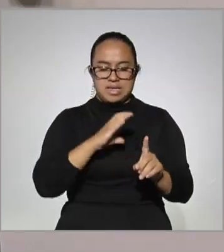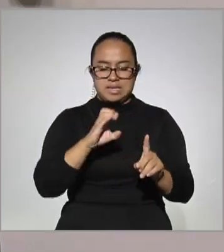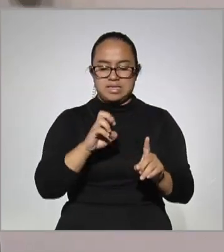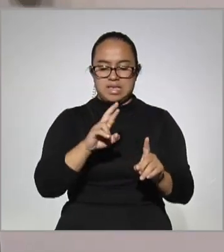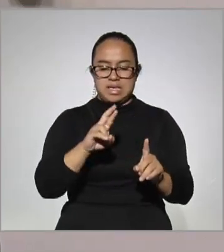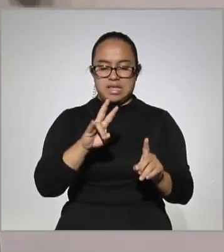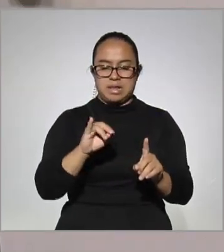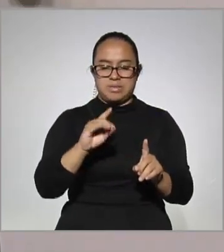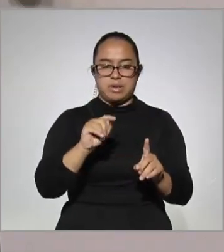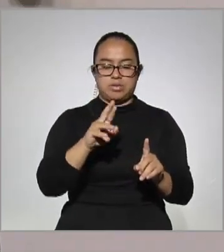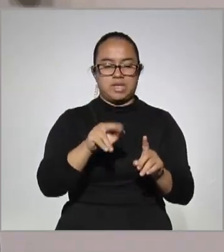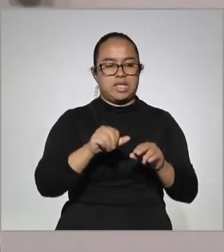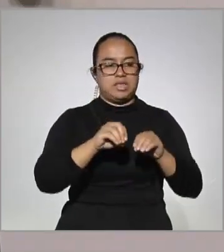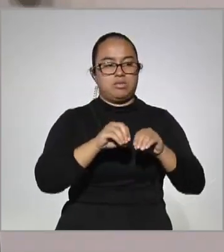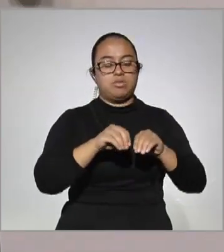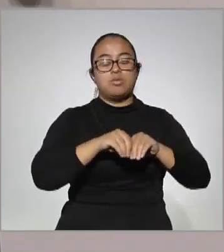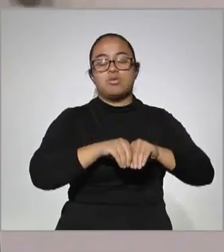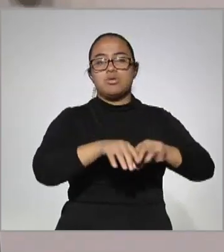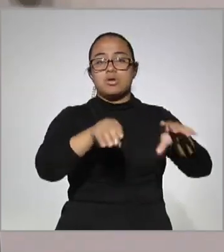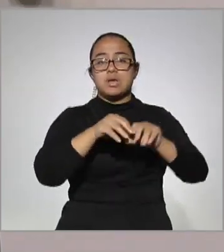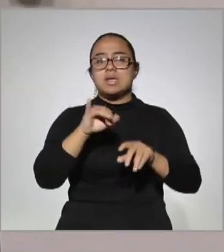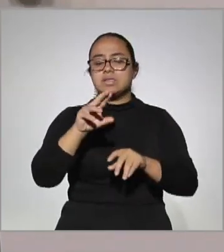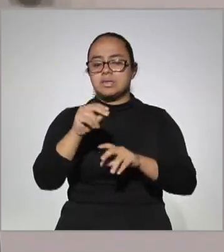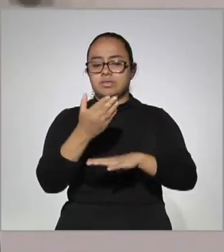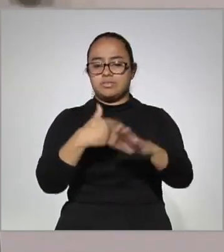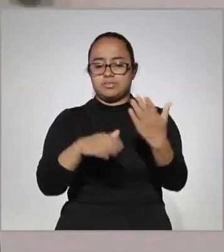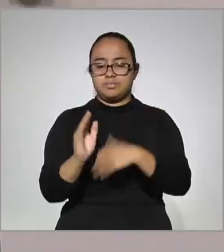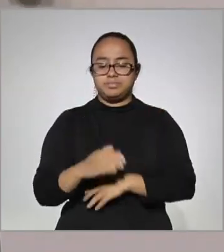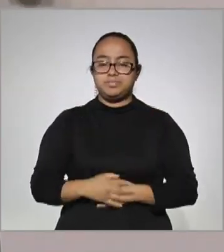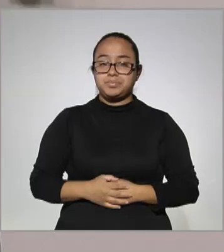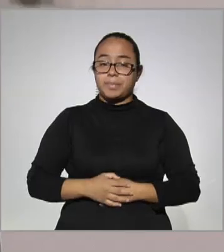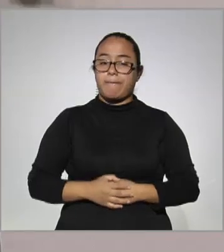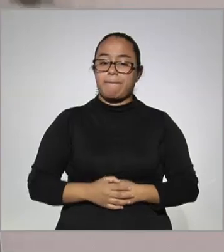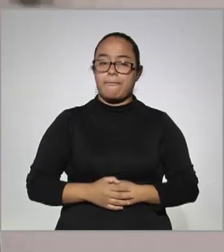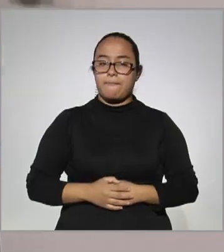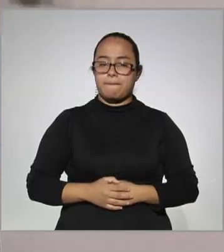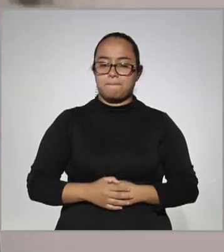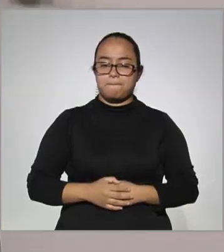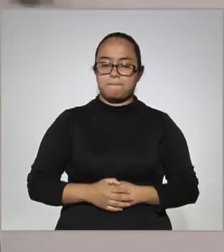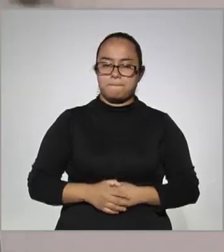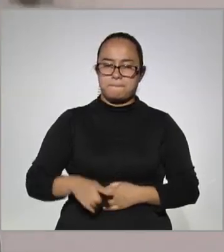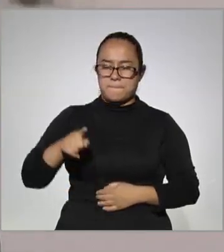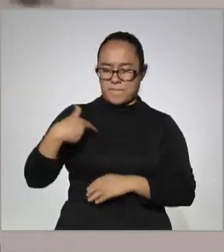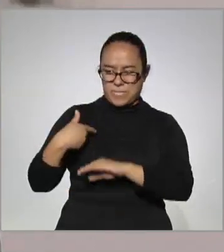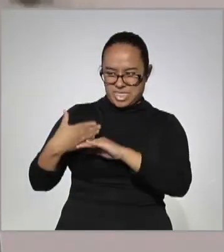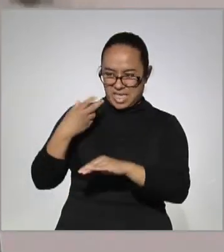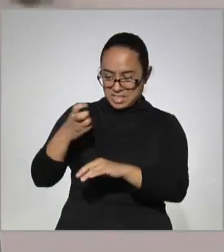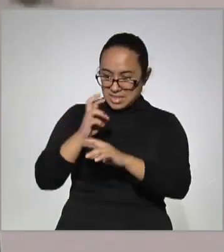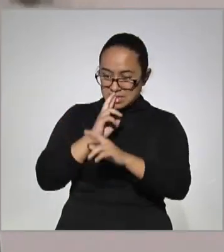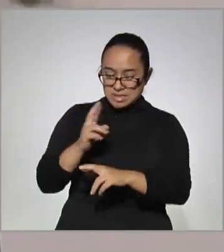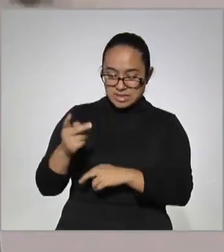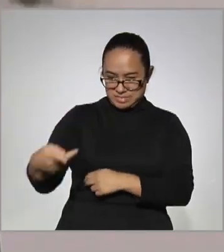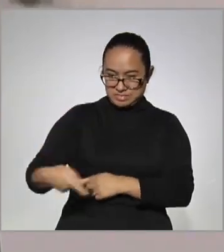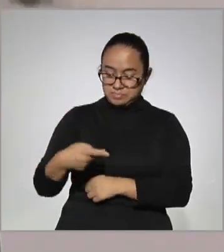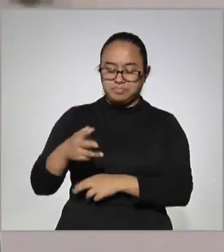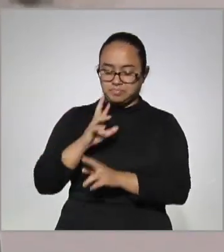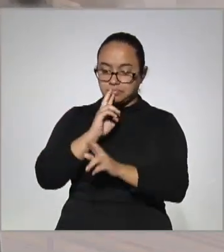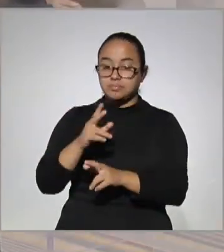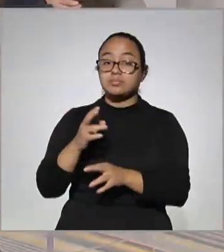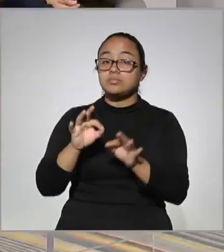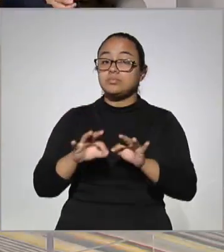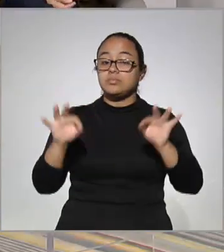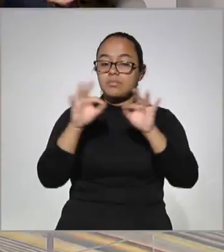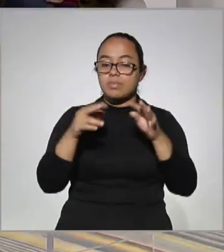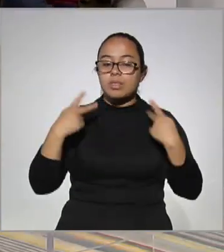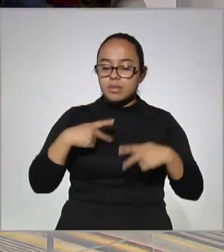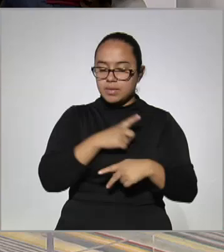podrían hablar un poquito de eso y qué tanto éxito ha tenido? Fíjate que antes de que contestarte esta pregunta, es bien importante que a la gente le